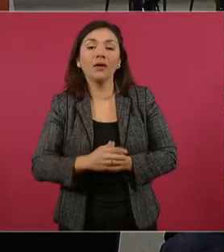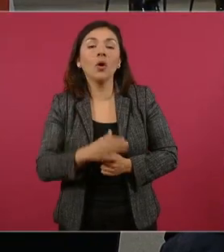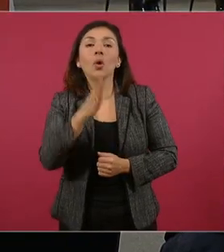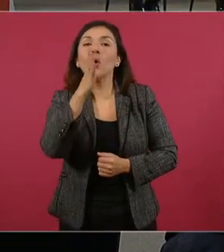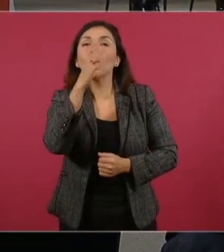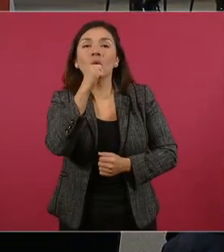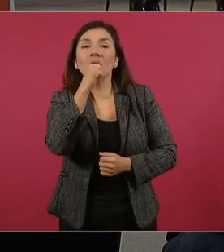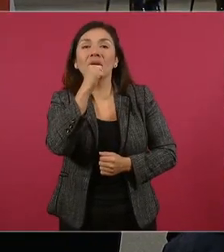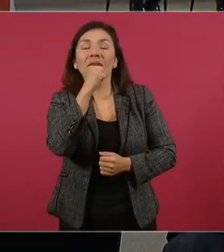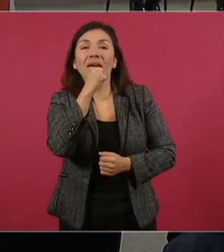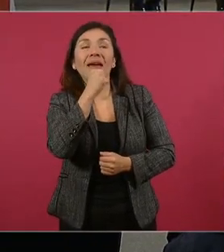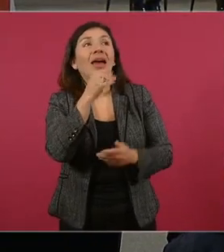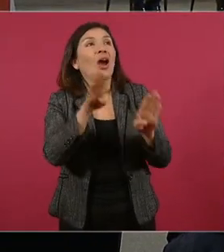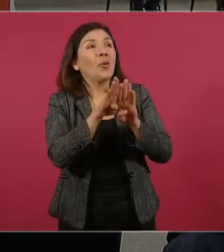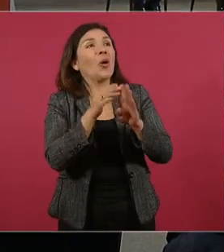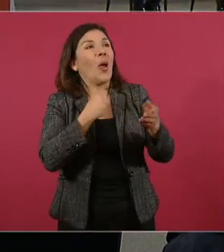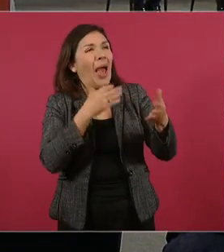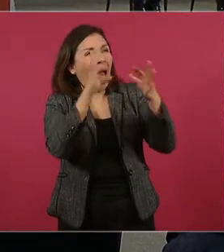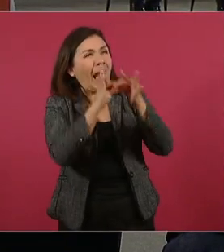llegar a un acuerdo